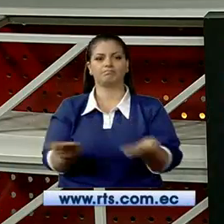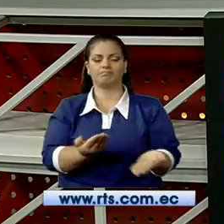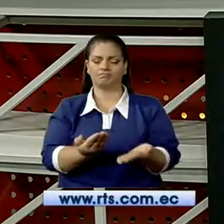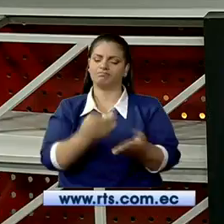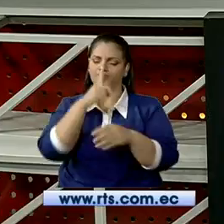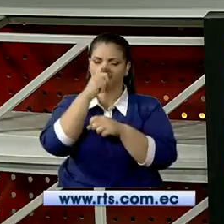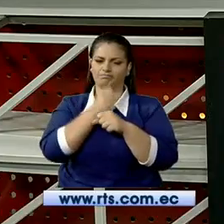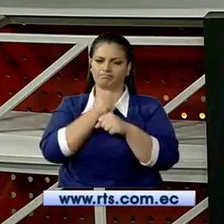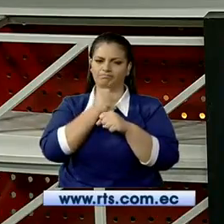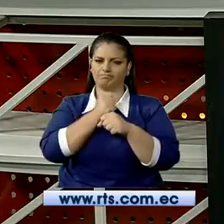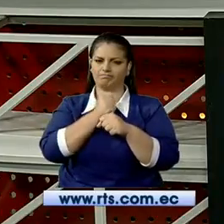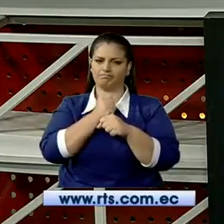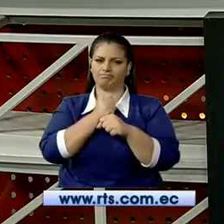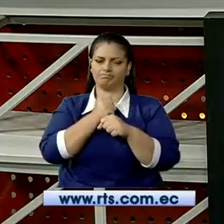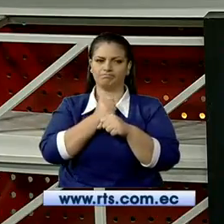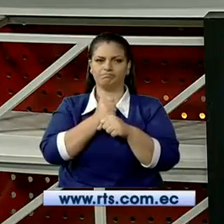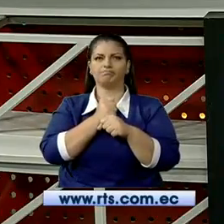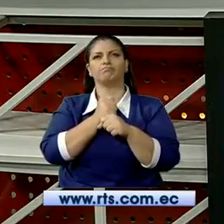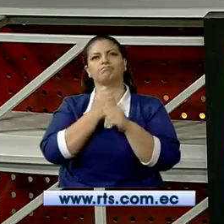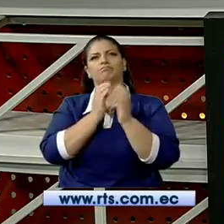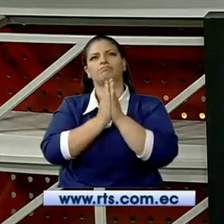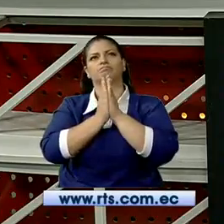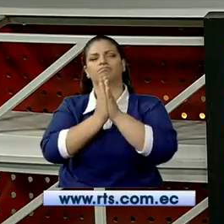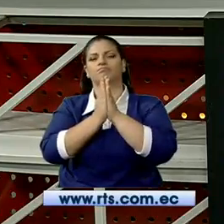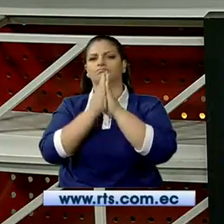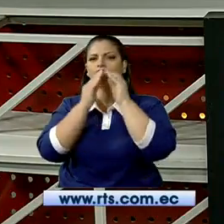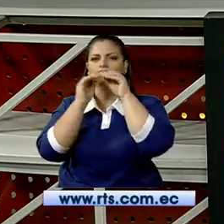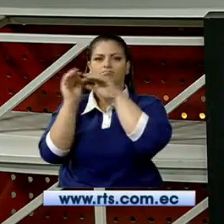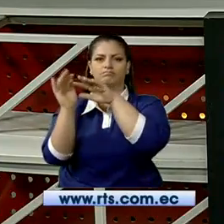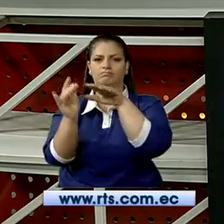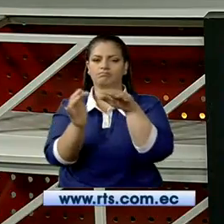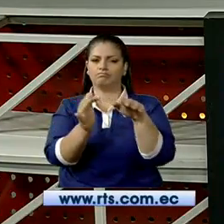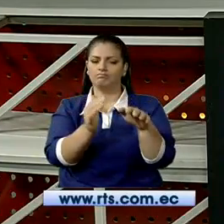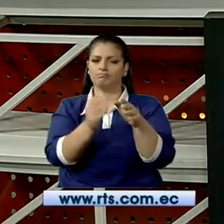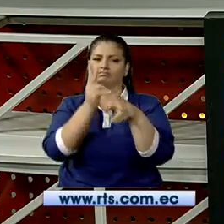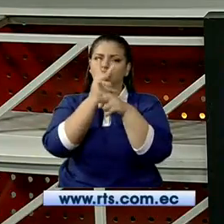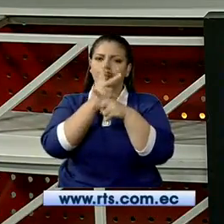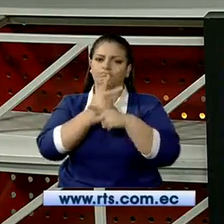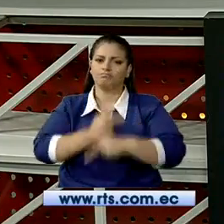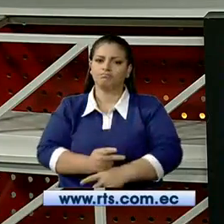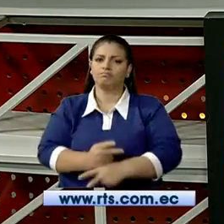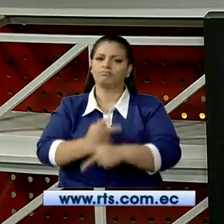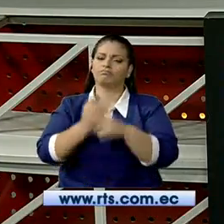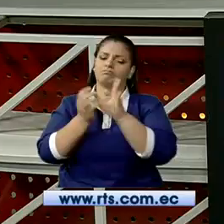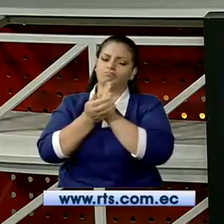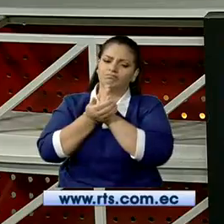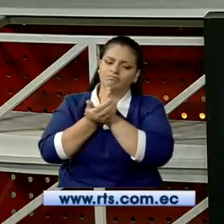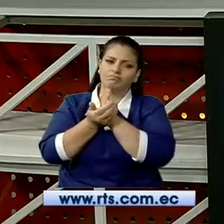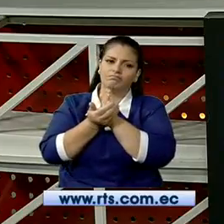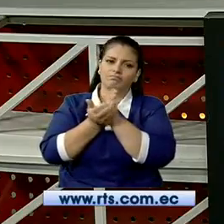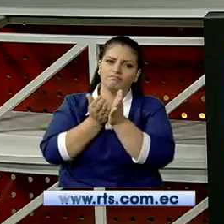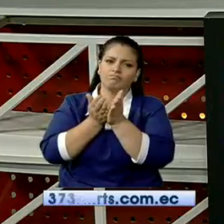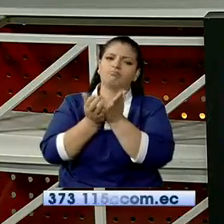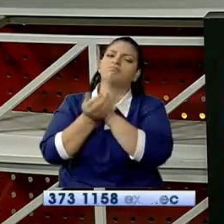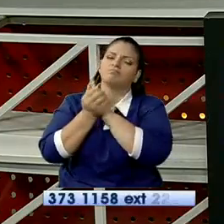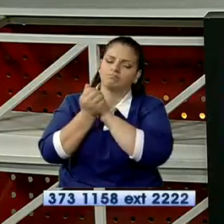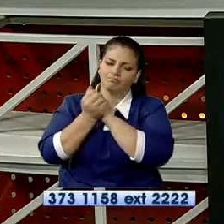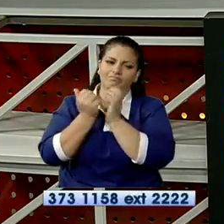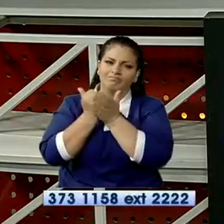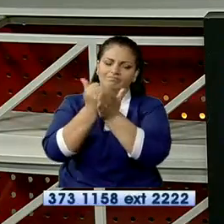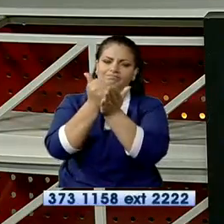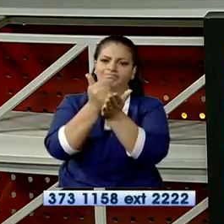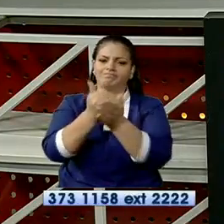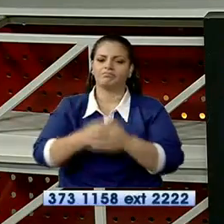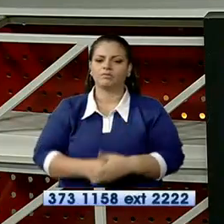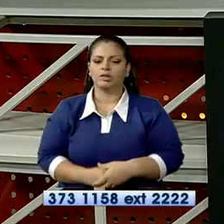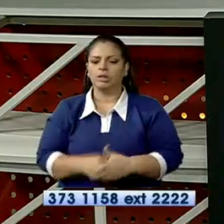día de oportunidades. Señor, bendícenos, protégenos, ilumínanos y perdónanos. Errores, pecados, tantas situaciones